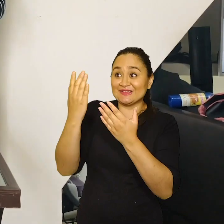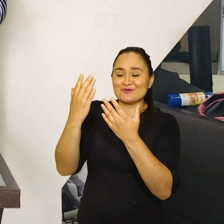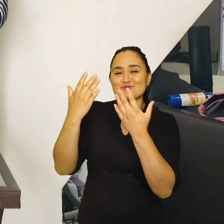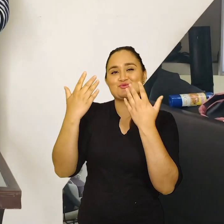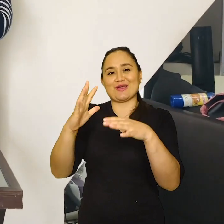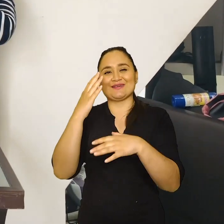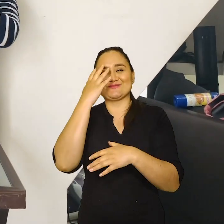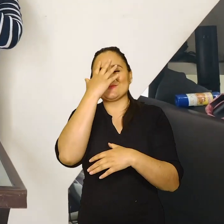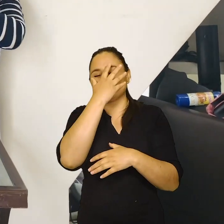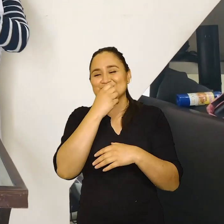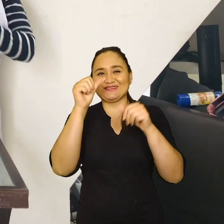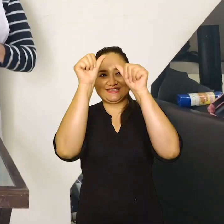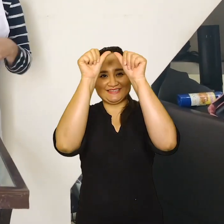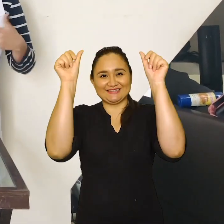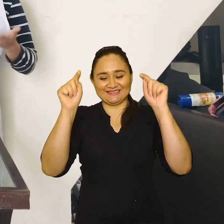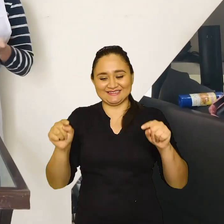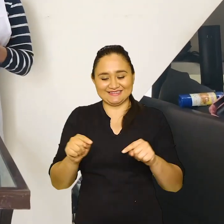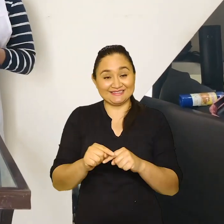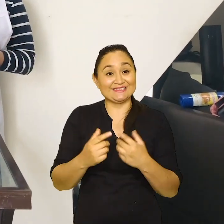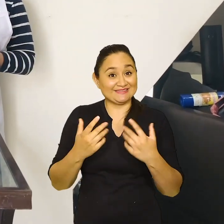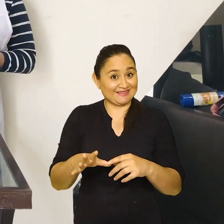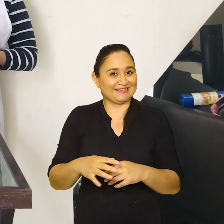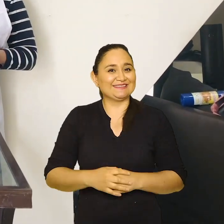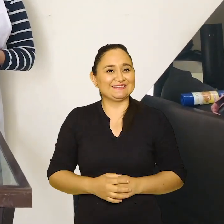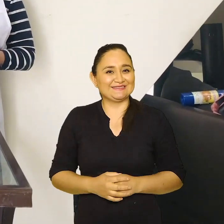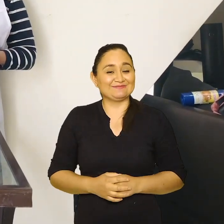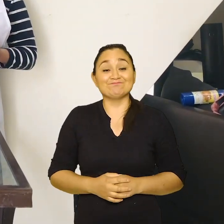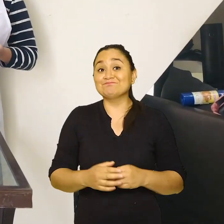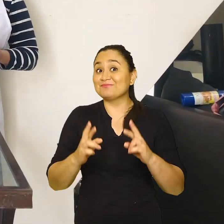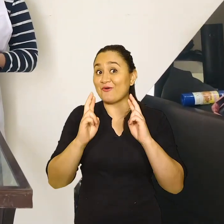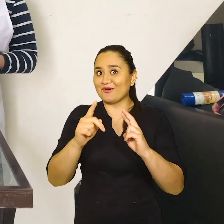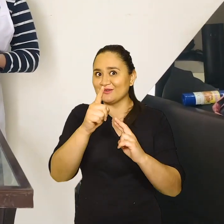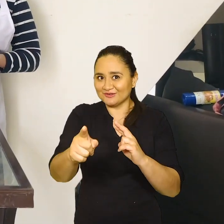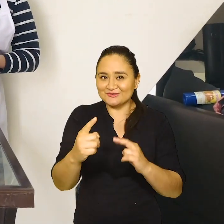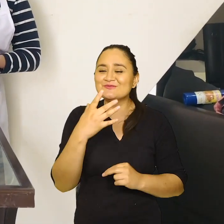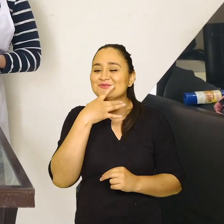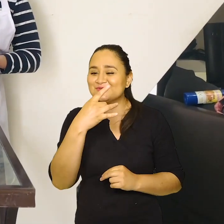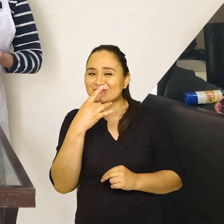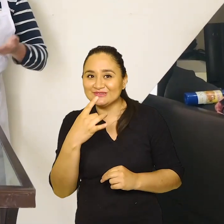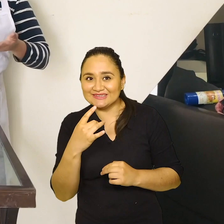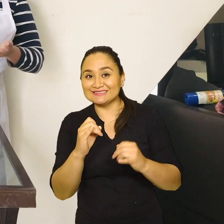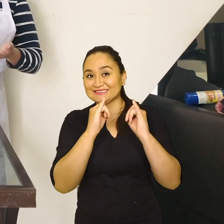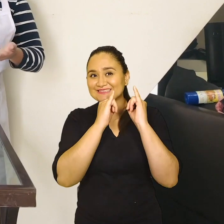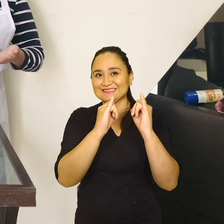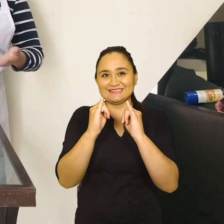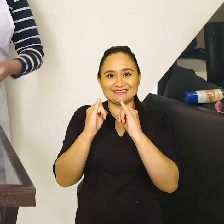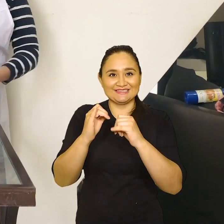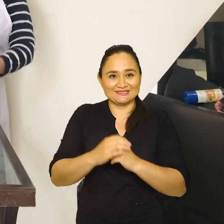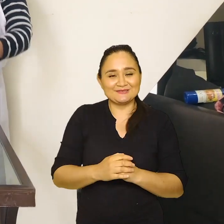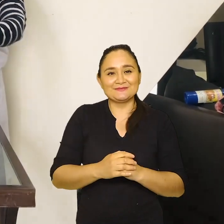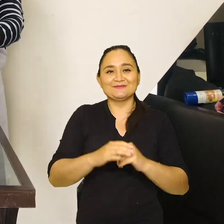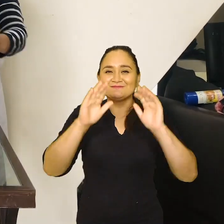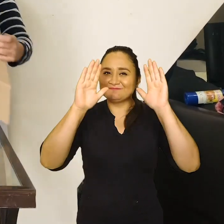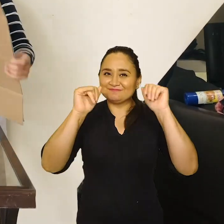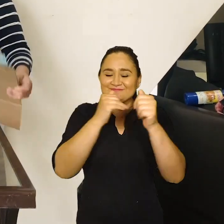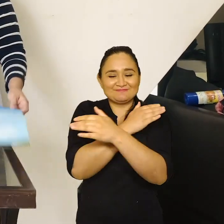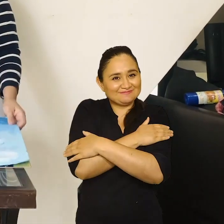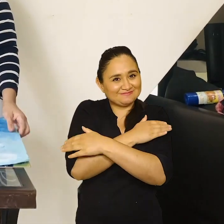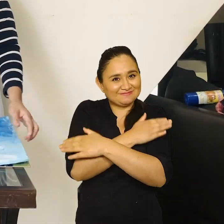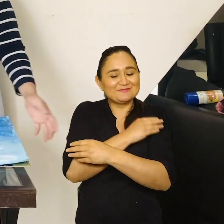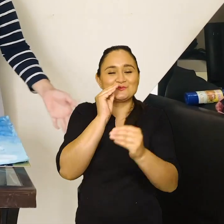nuestro cuadro de pintura y fue así como nos quedó. Espero que te haya gustado esta actividad. Les